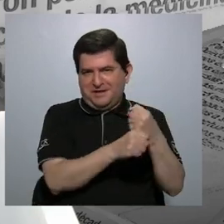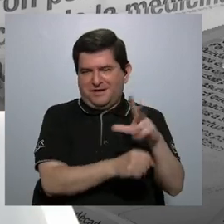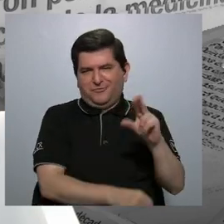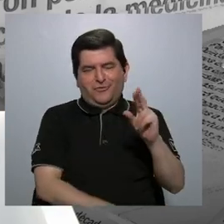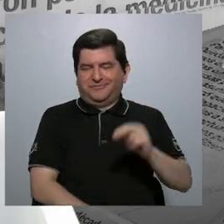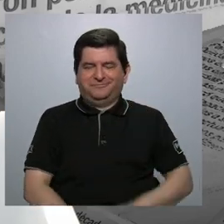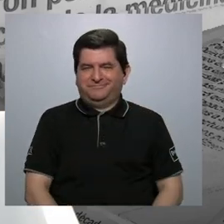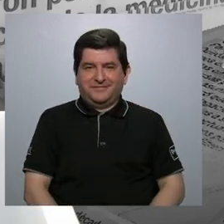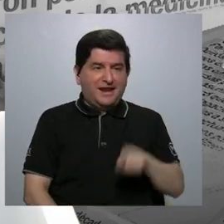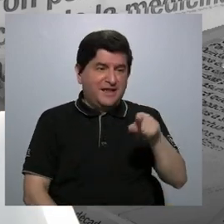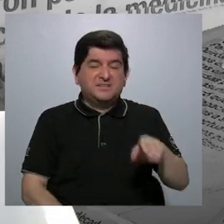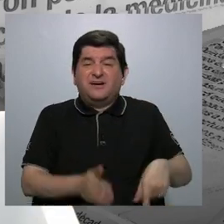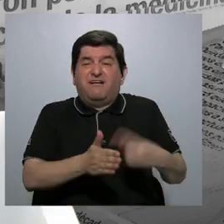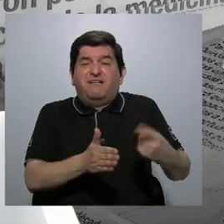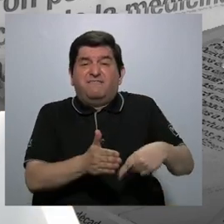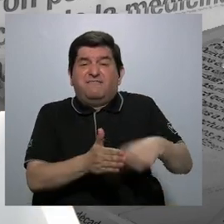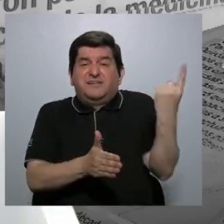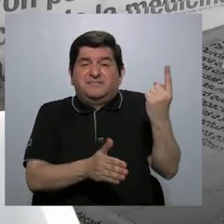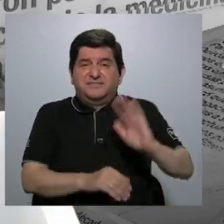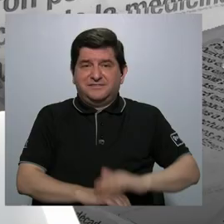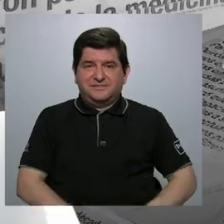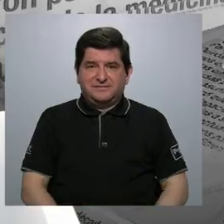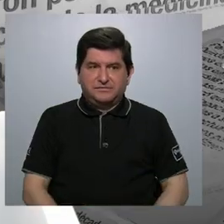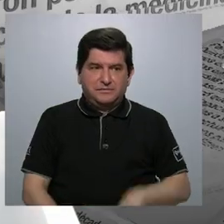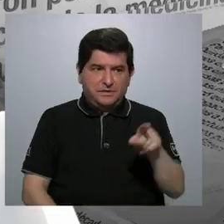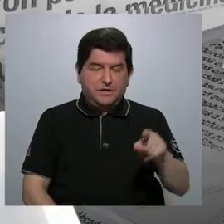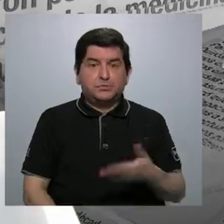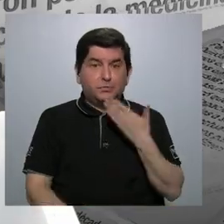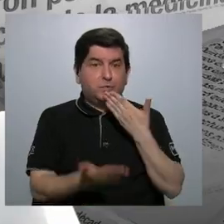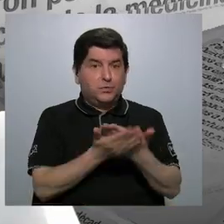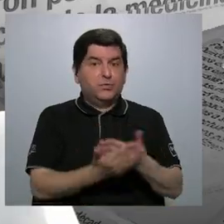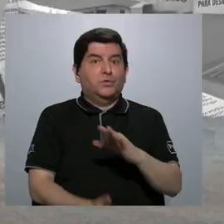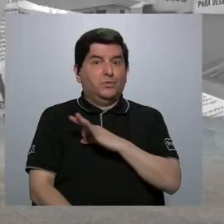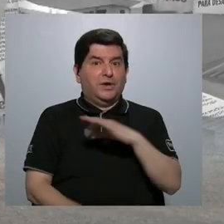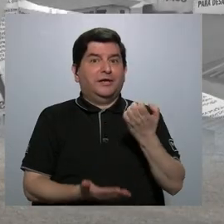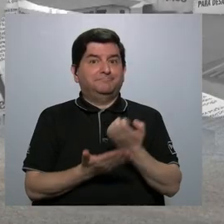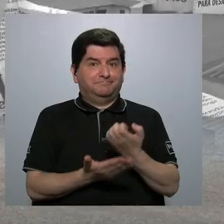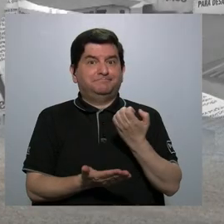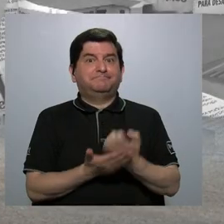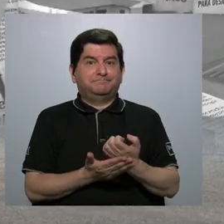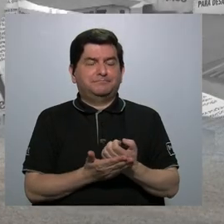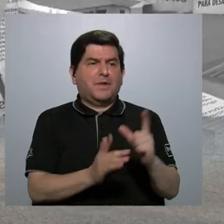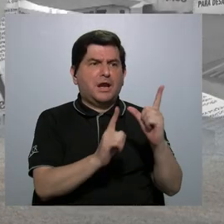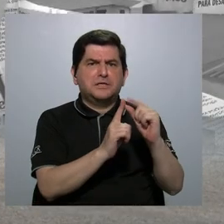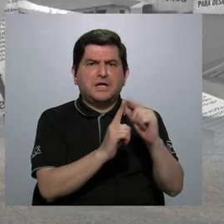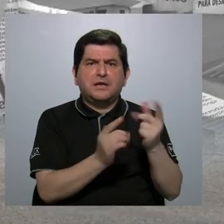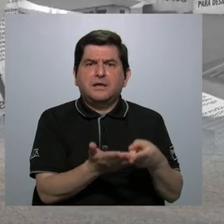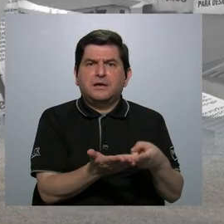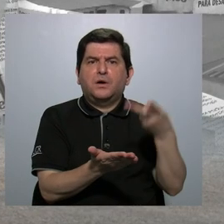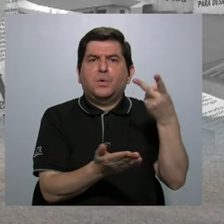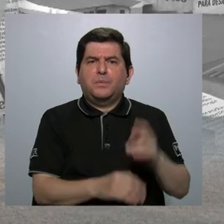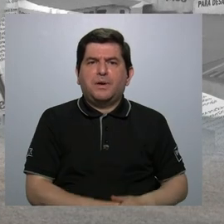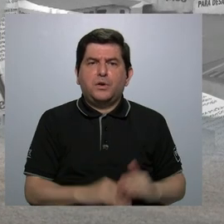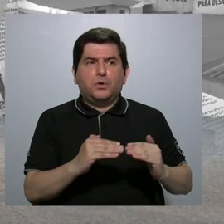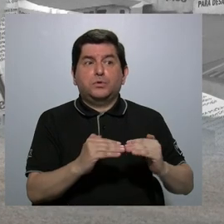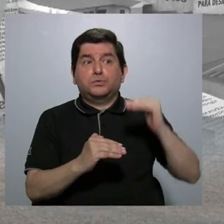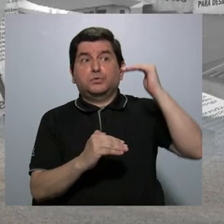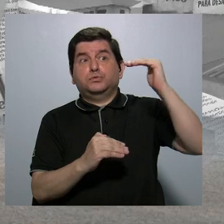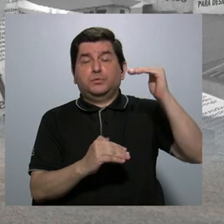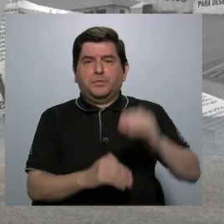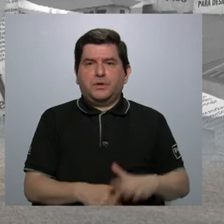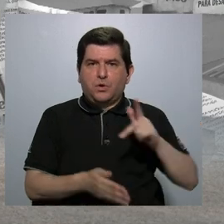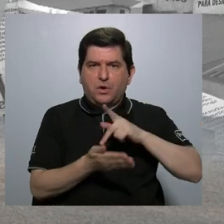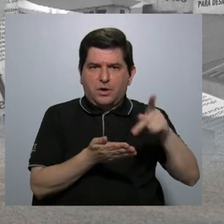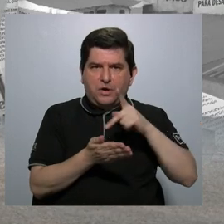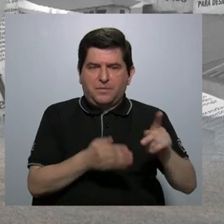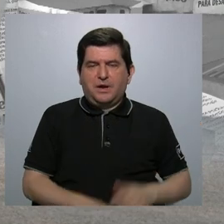que es ocasional, y esto tiene muy buenos réditos, ¿verdad? Porque se alquila con un monto mucho más alto de lo que están